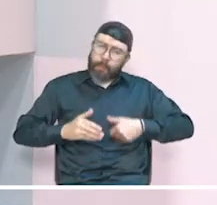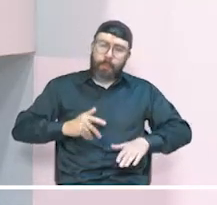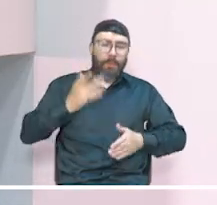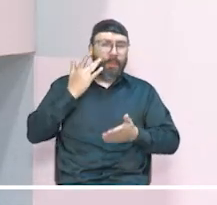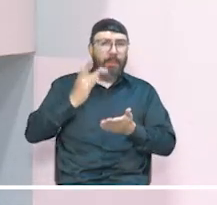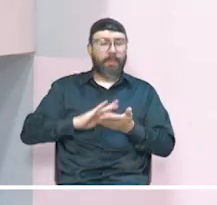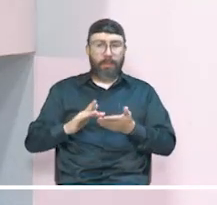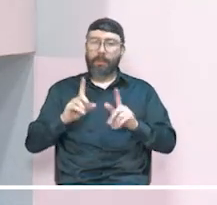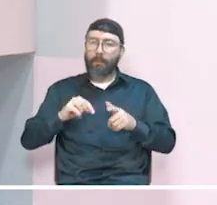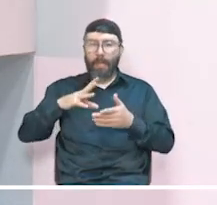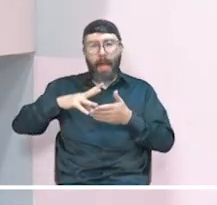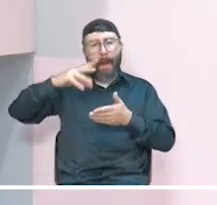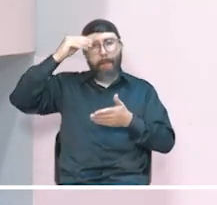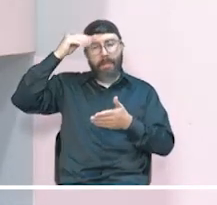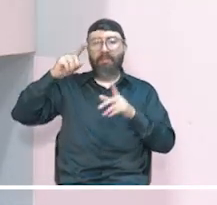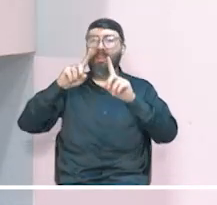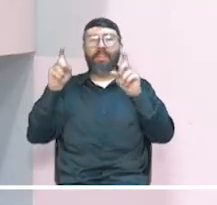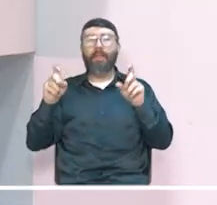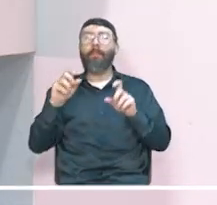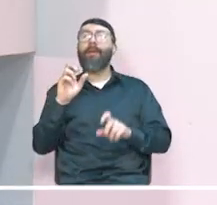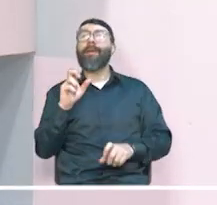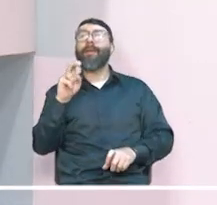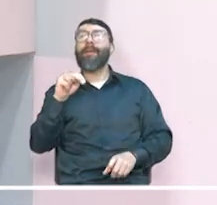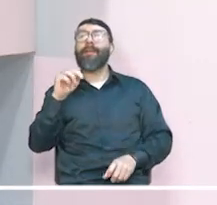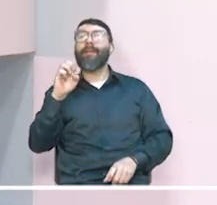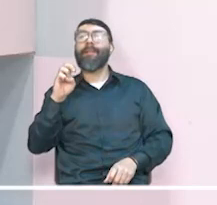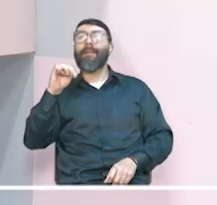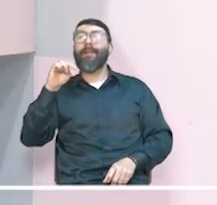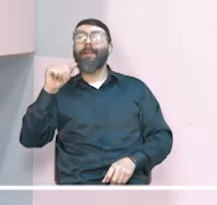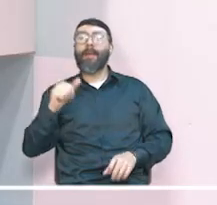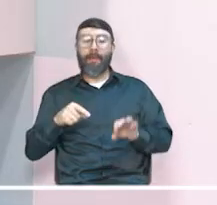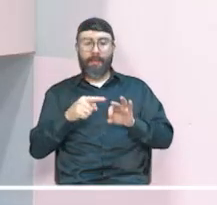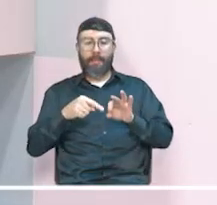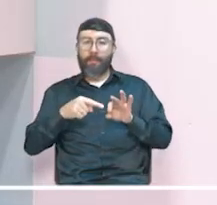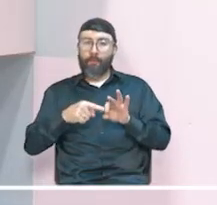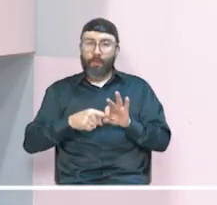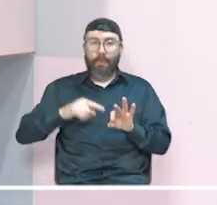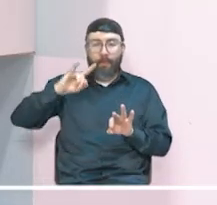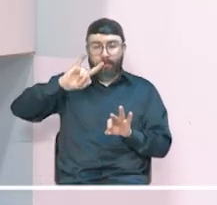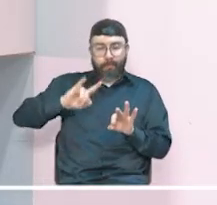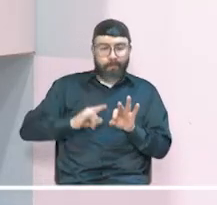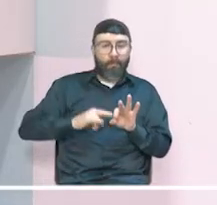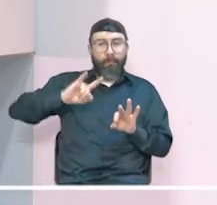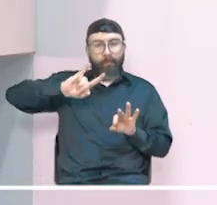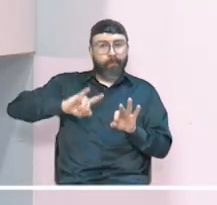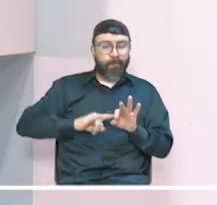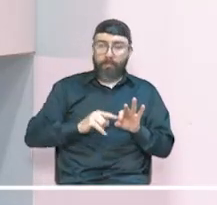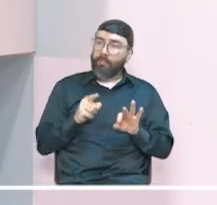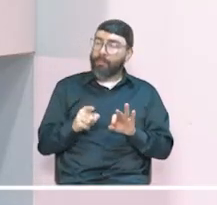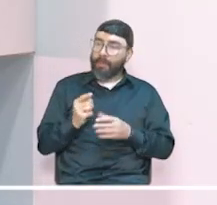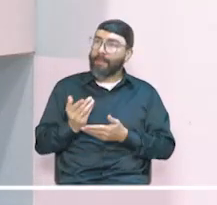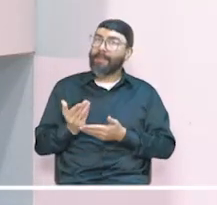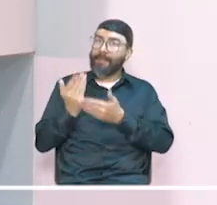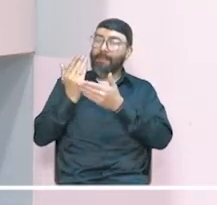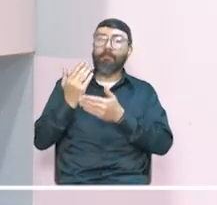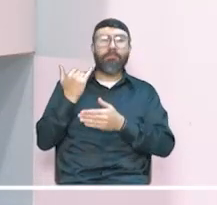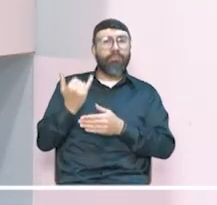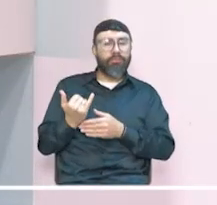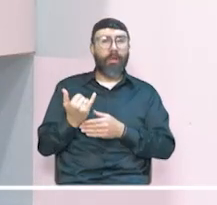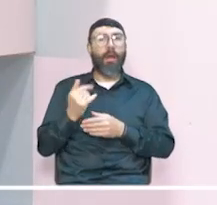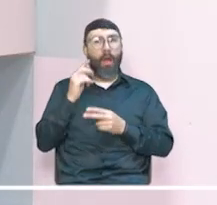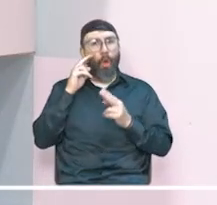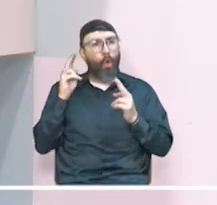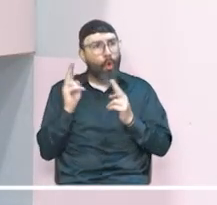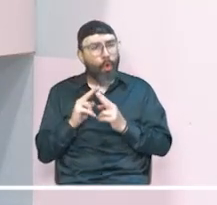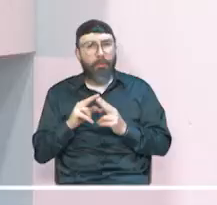de los enemas. Entonces, tenemos entonces, por favor, la imagen para que verifiquemos y entonces conozcan los horarios